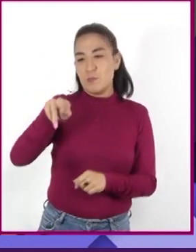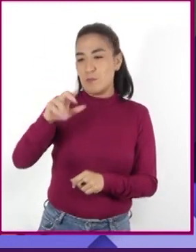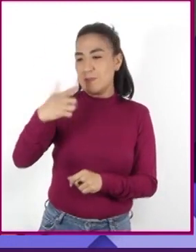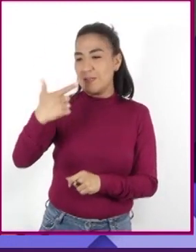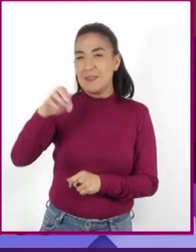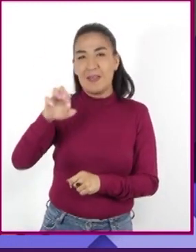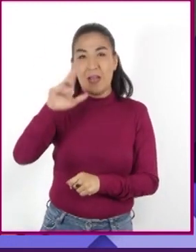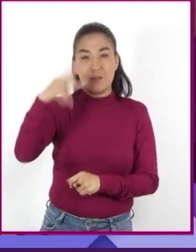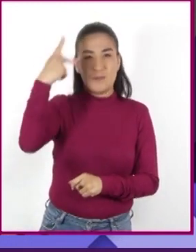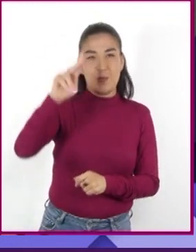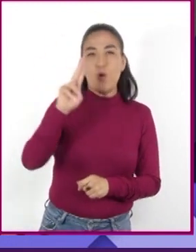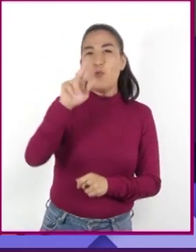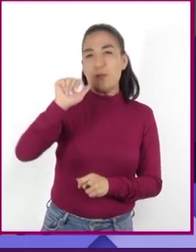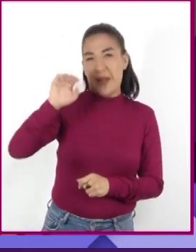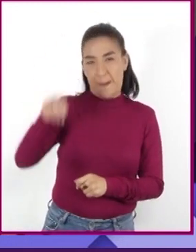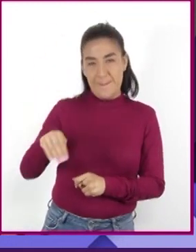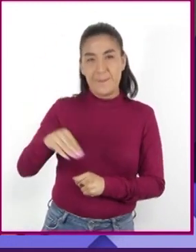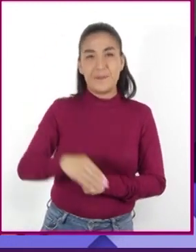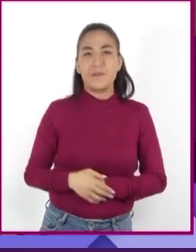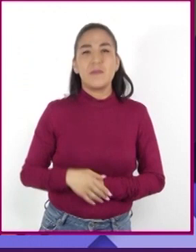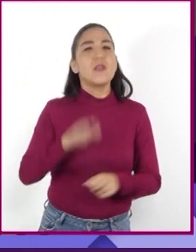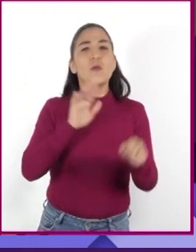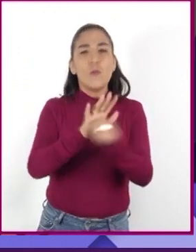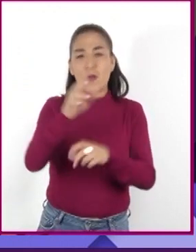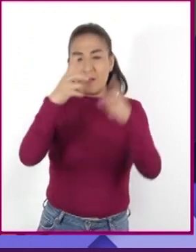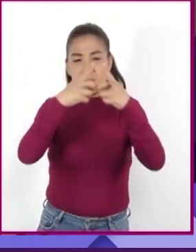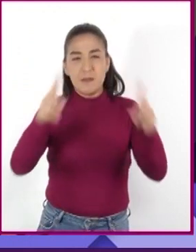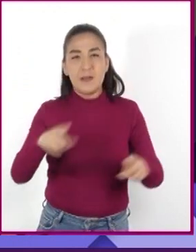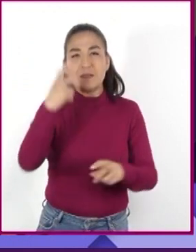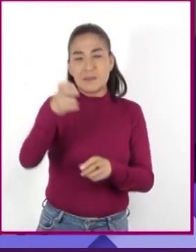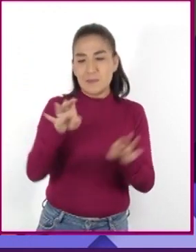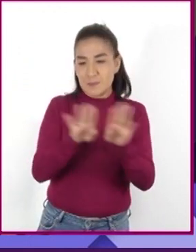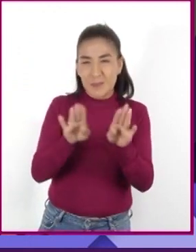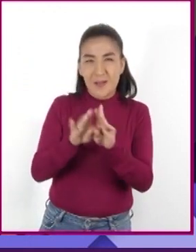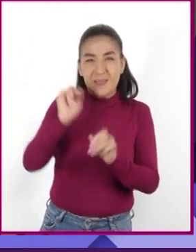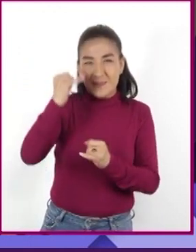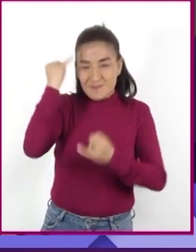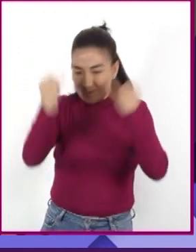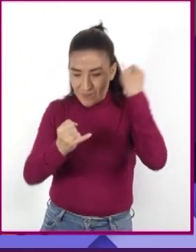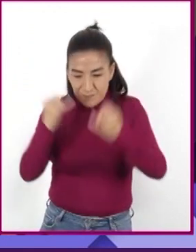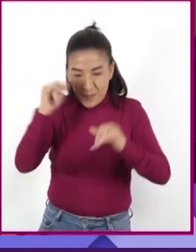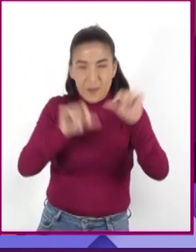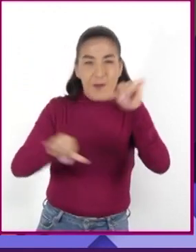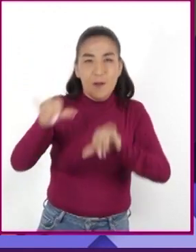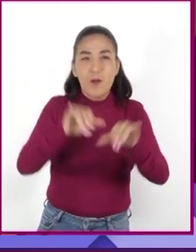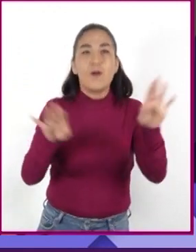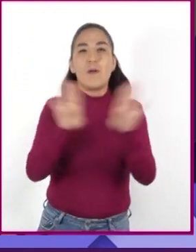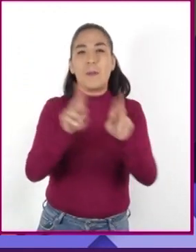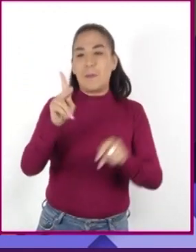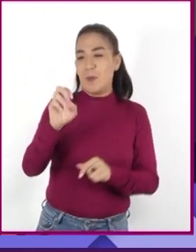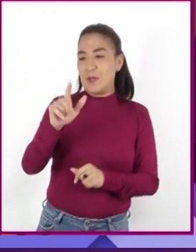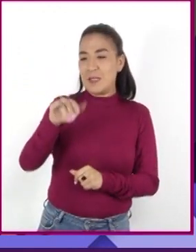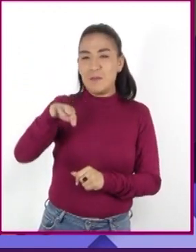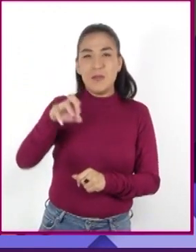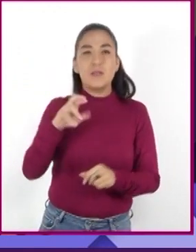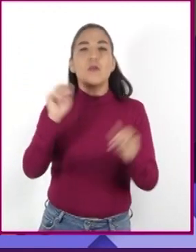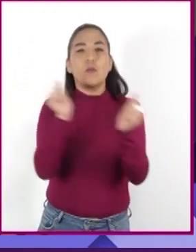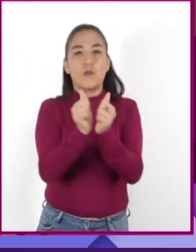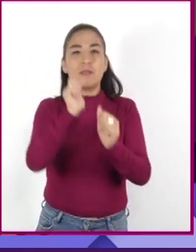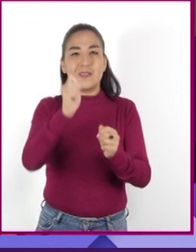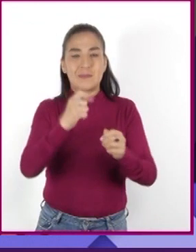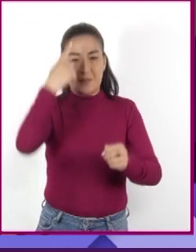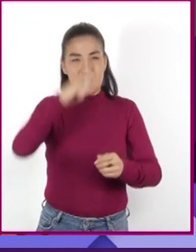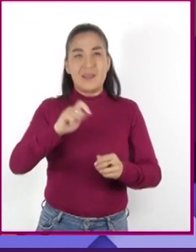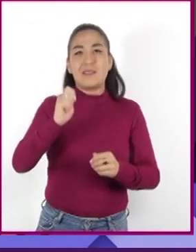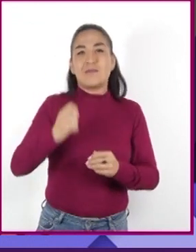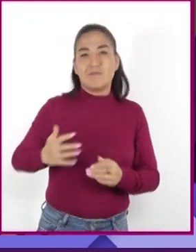Nacional Autónoma de México se están desarrollando polímeros inteligentes con liberación de fármacos en silicona, en